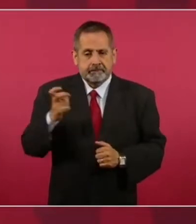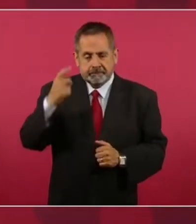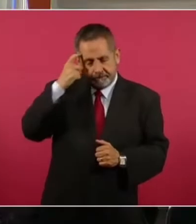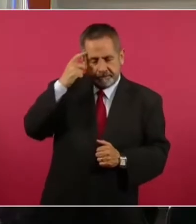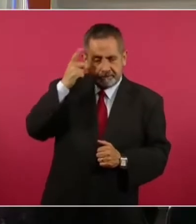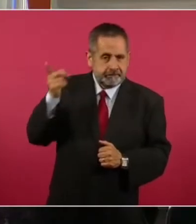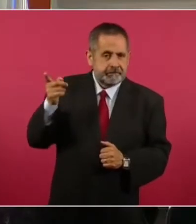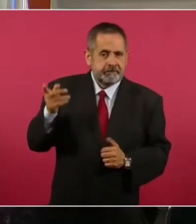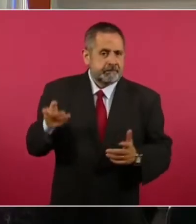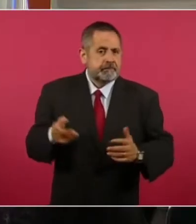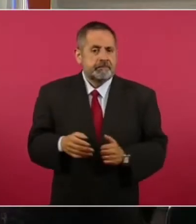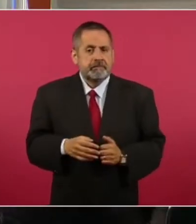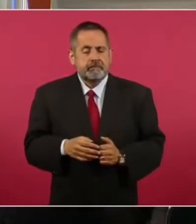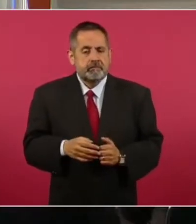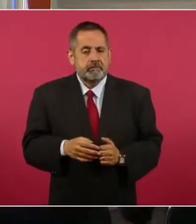mentalidad, la doctrina,